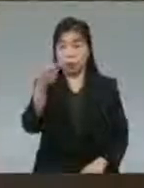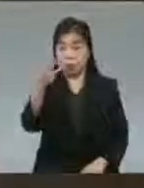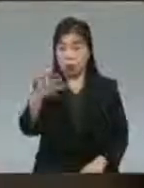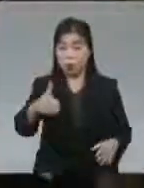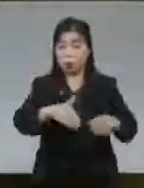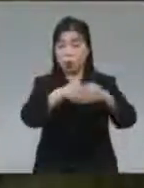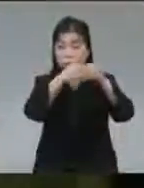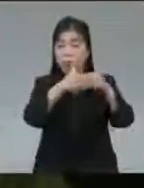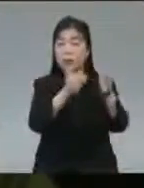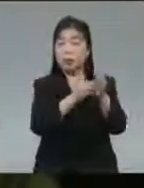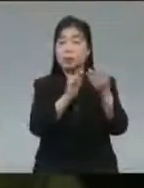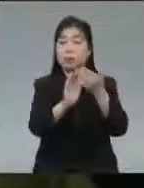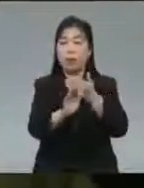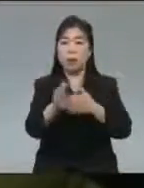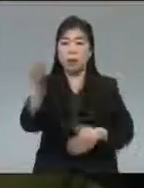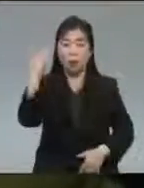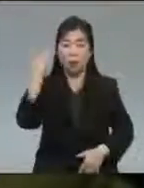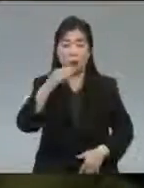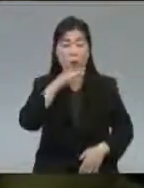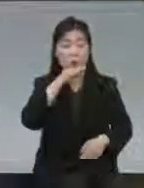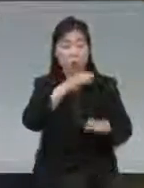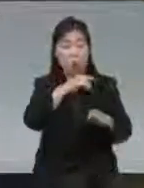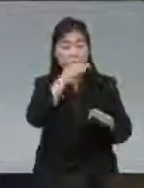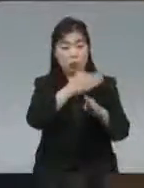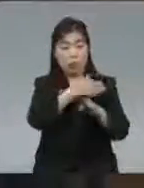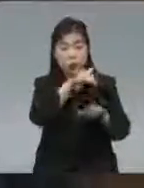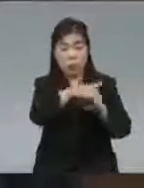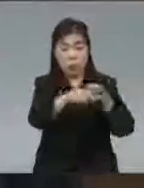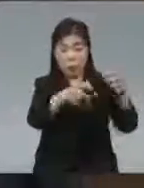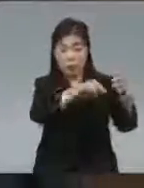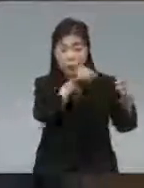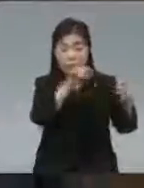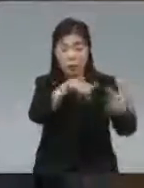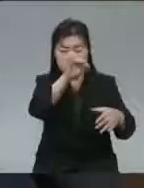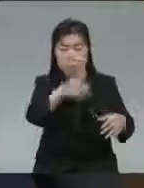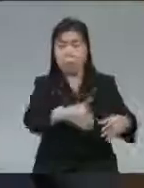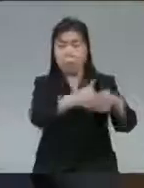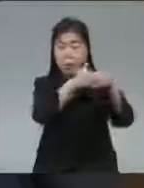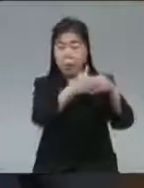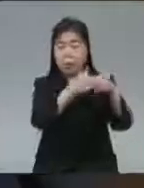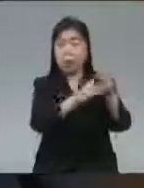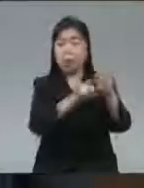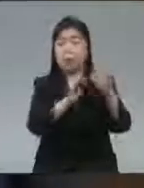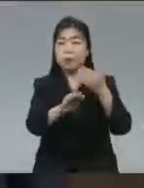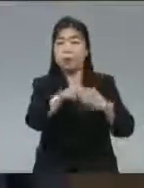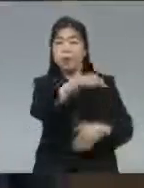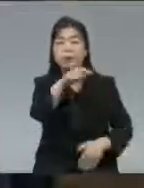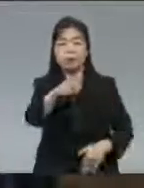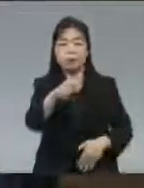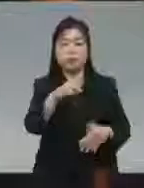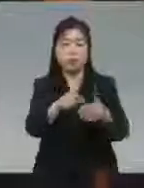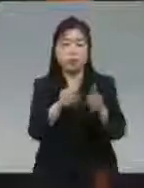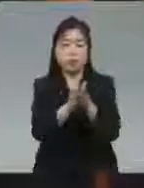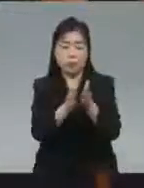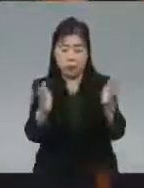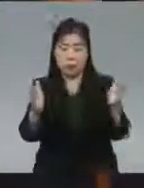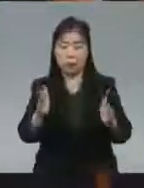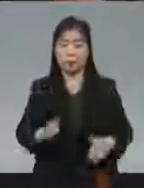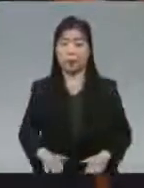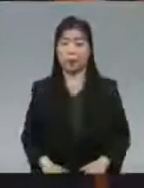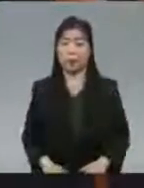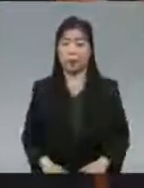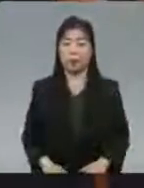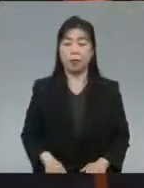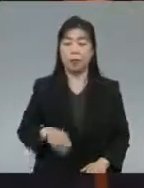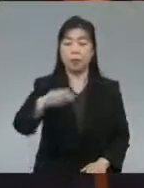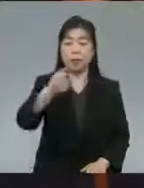hungría en 20 años desde la realizada en 2001 por el entonces presidente kim de chong hungría es la primera nación de europa occidental con la